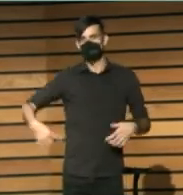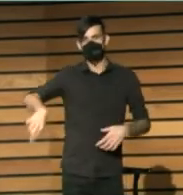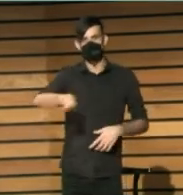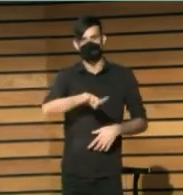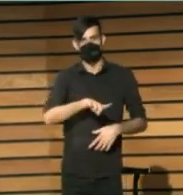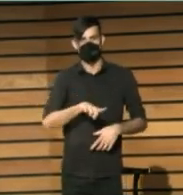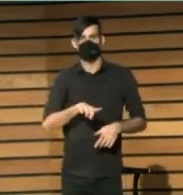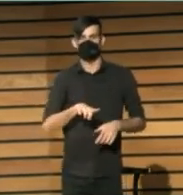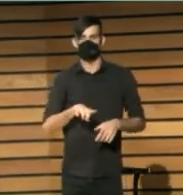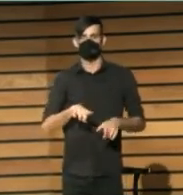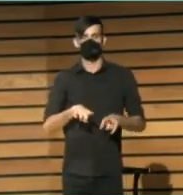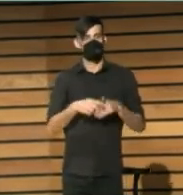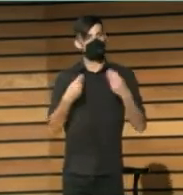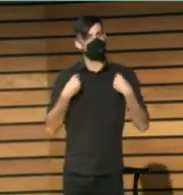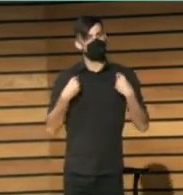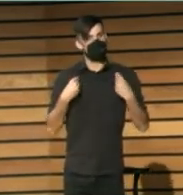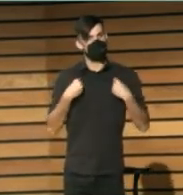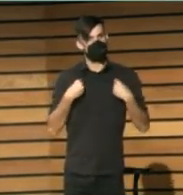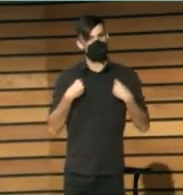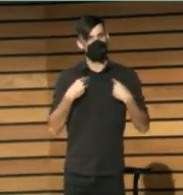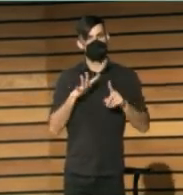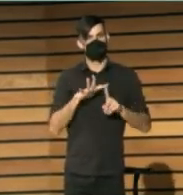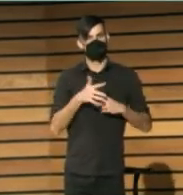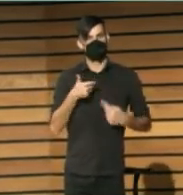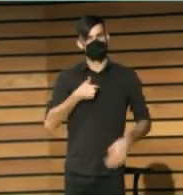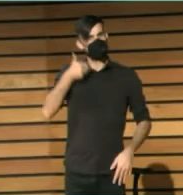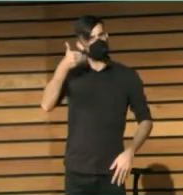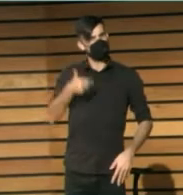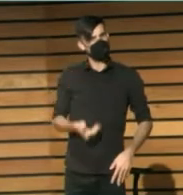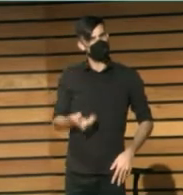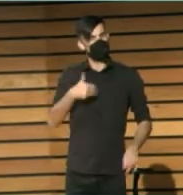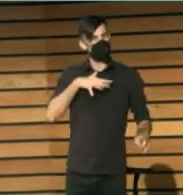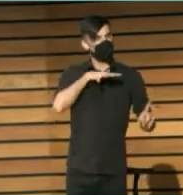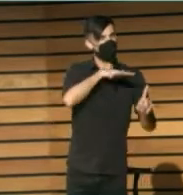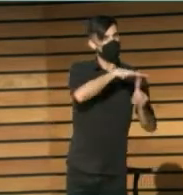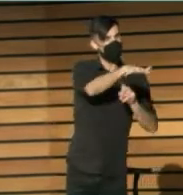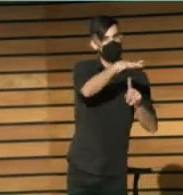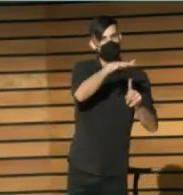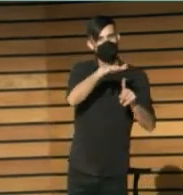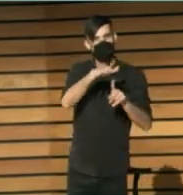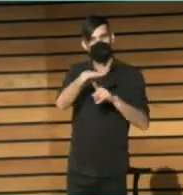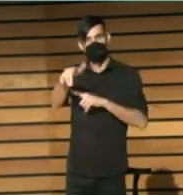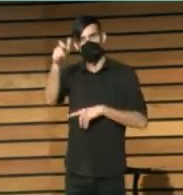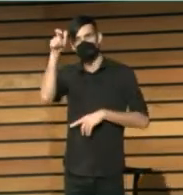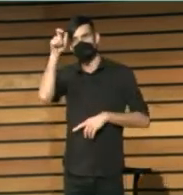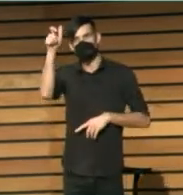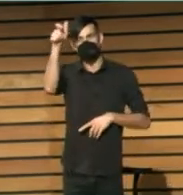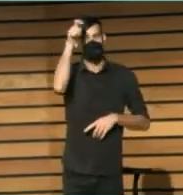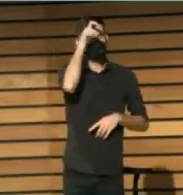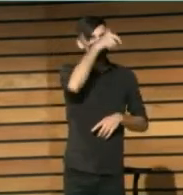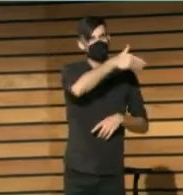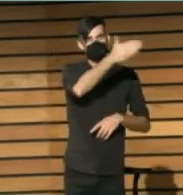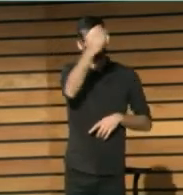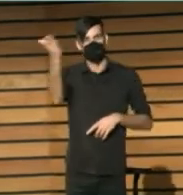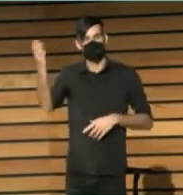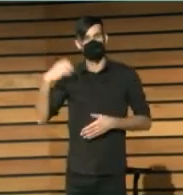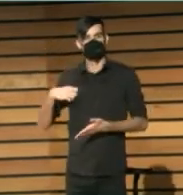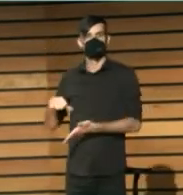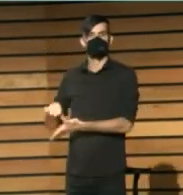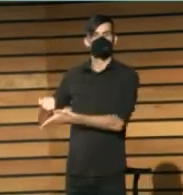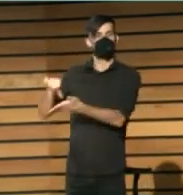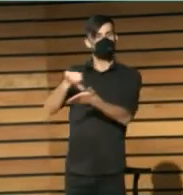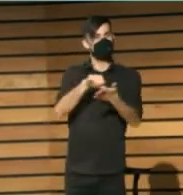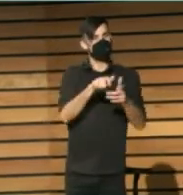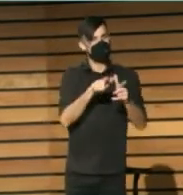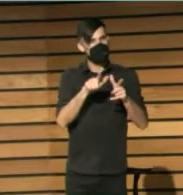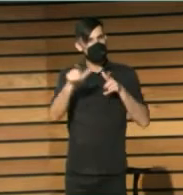fundamental en la vida de las personas, de los pueblos, de las ciudades, de las aldeas, de